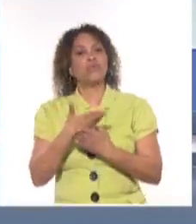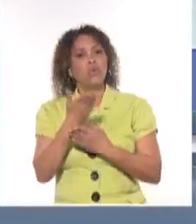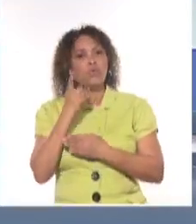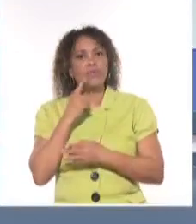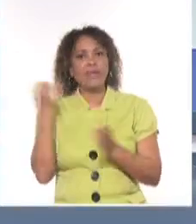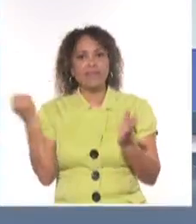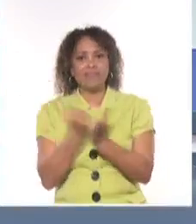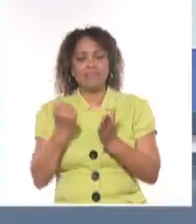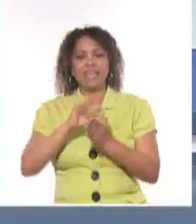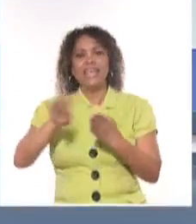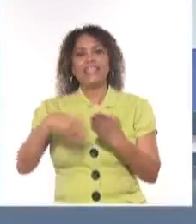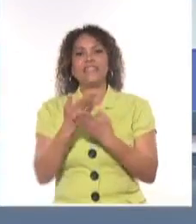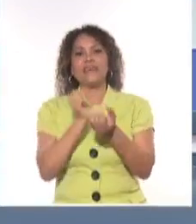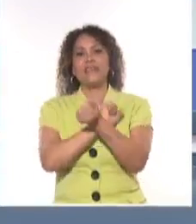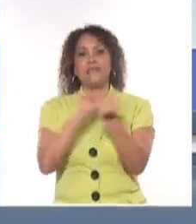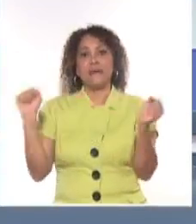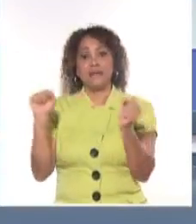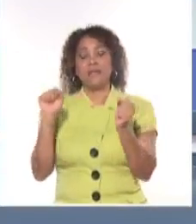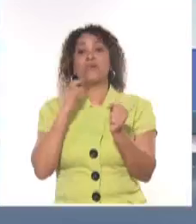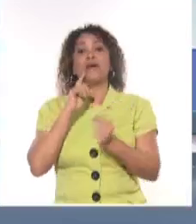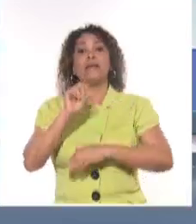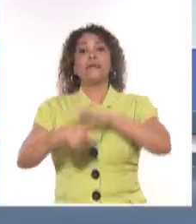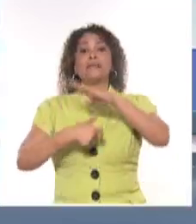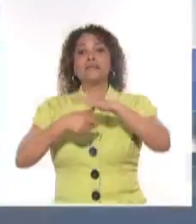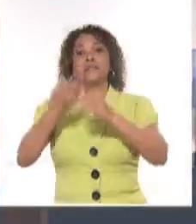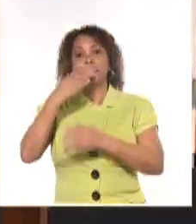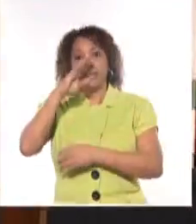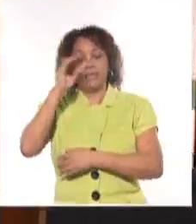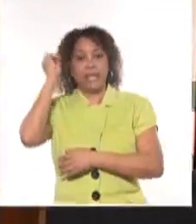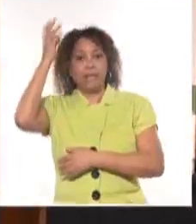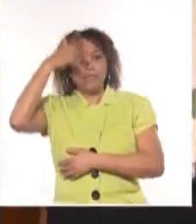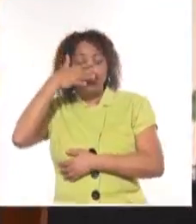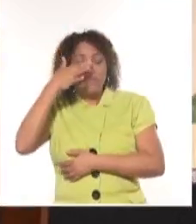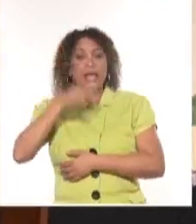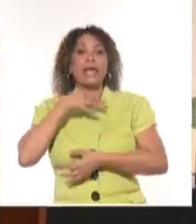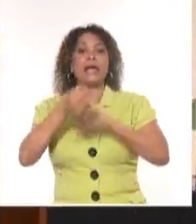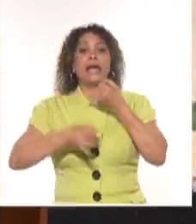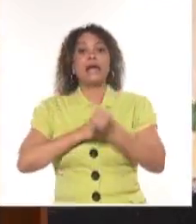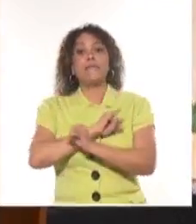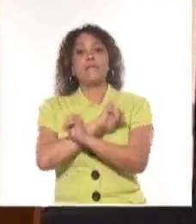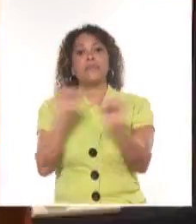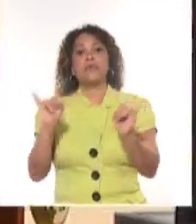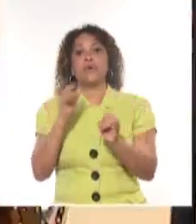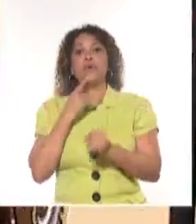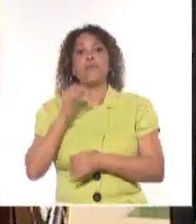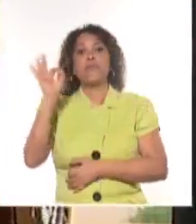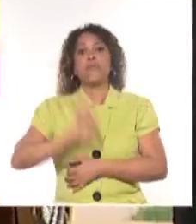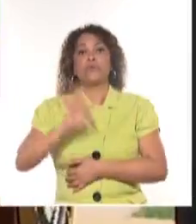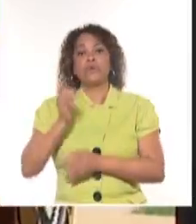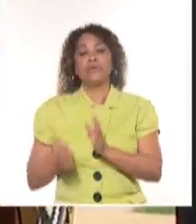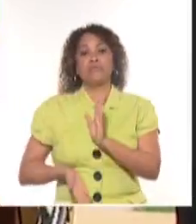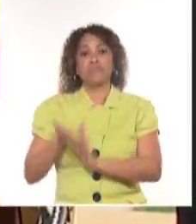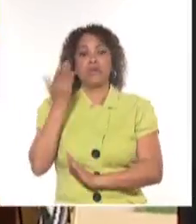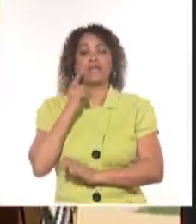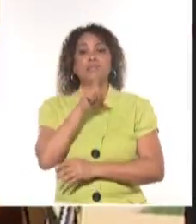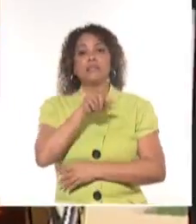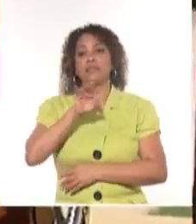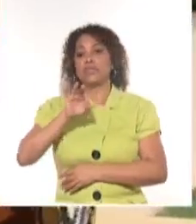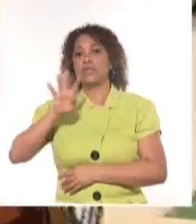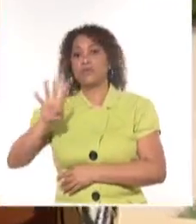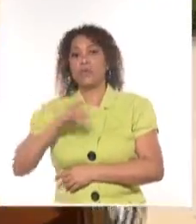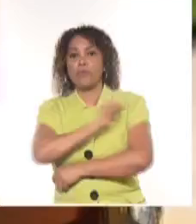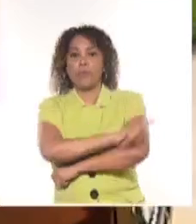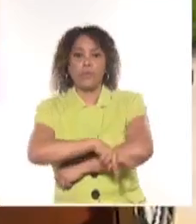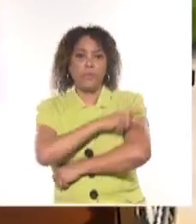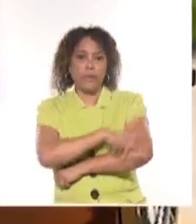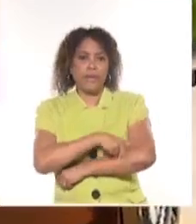Día de la Liberación, Donald Trump anunció ese gravamen del 10% a 184 países y territorios, además